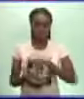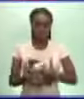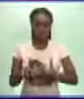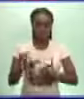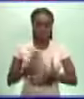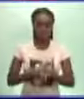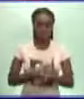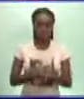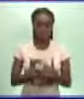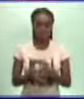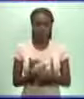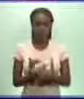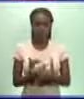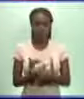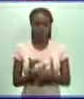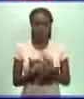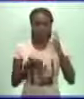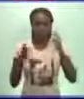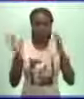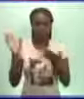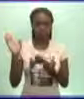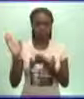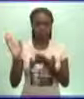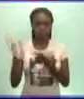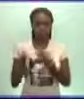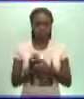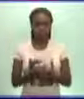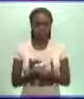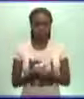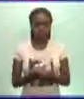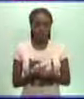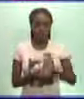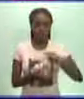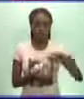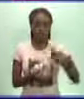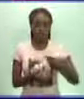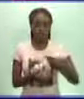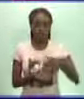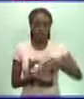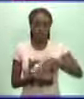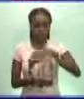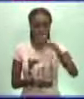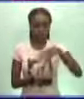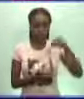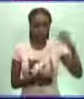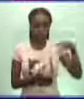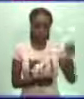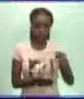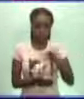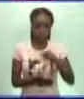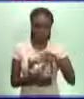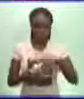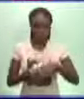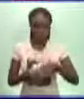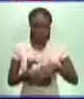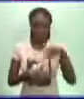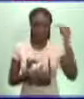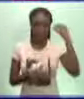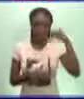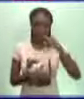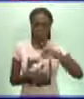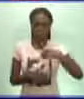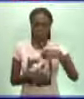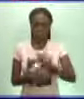la antigua Plaza de Armas, frente al Palacio del Segundo Cabo, y en el centro está la estatua